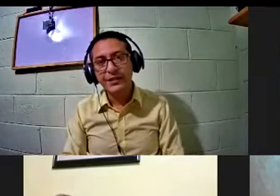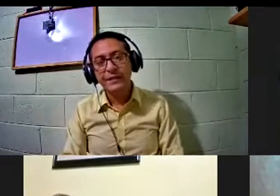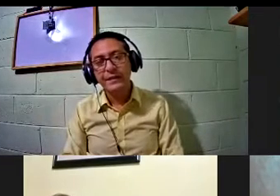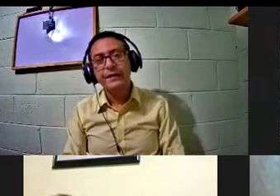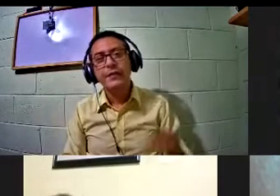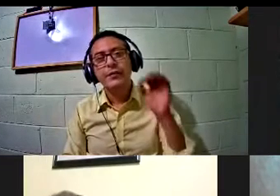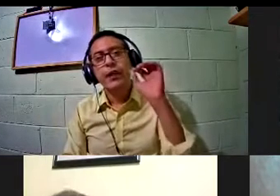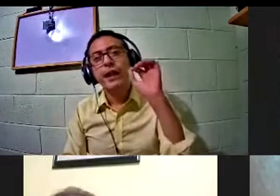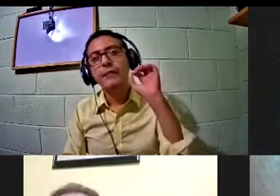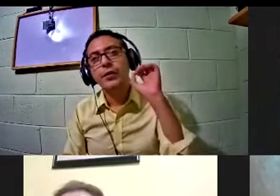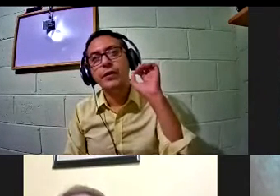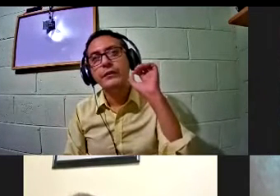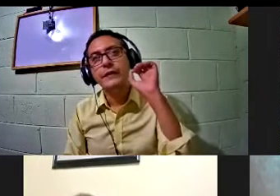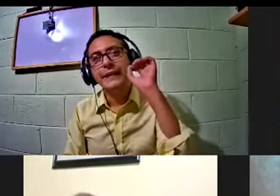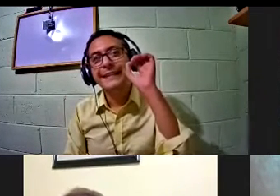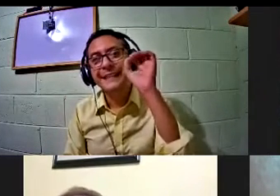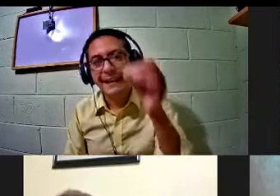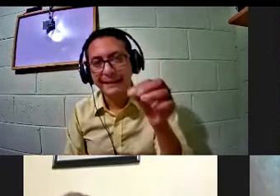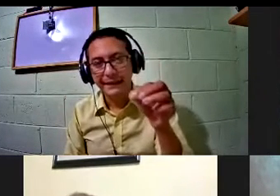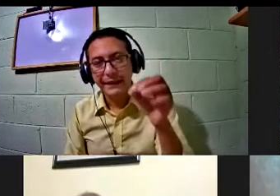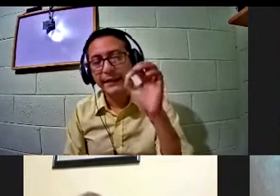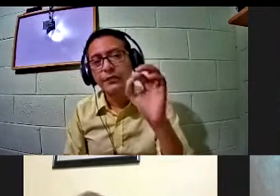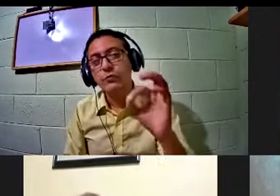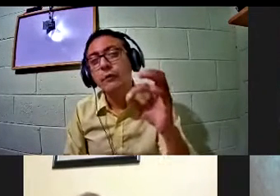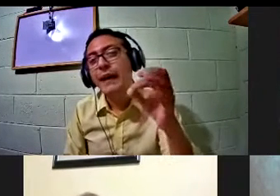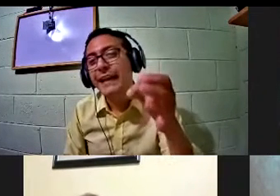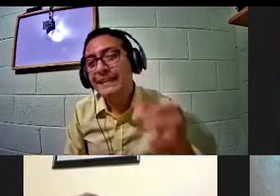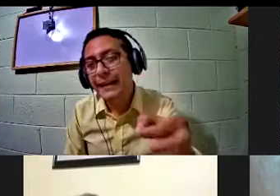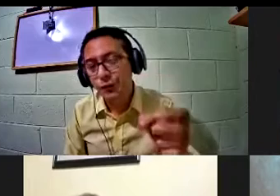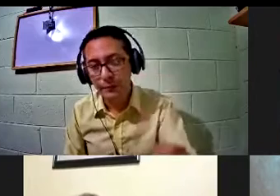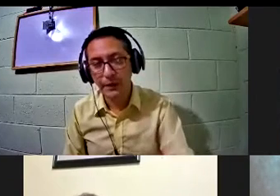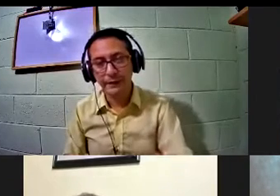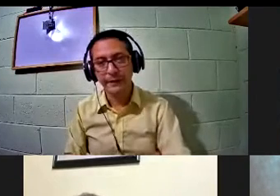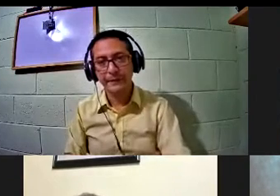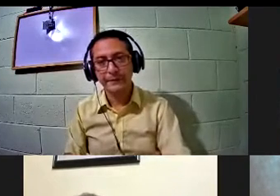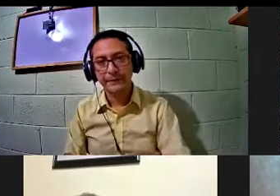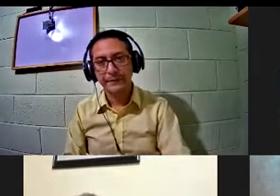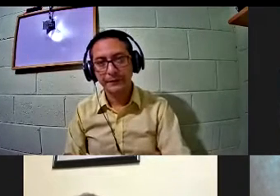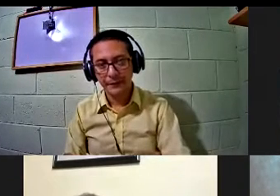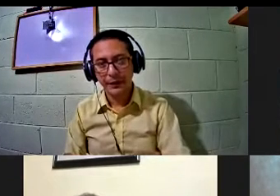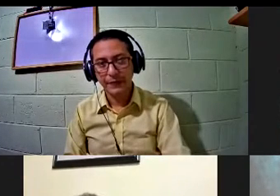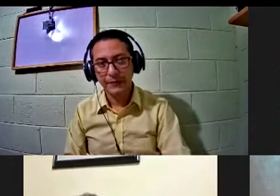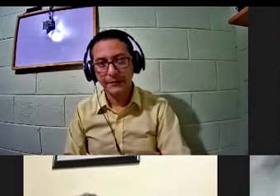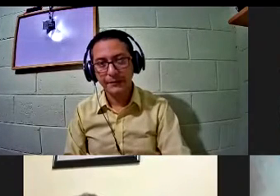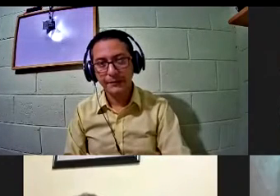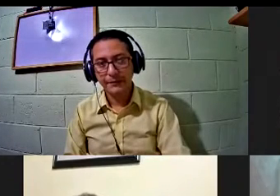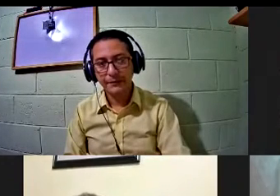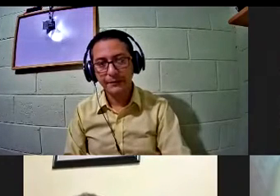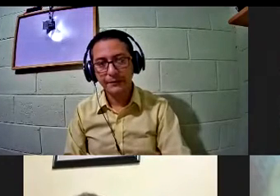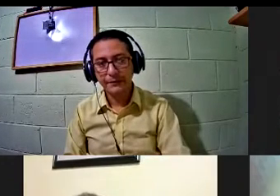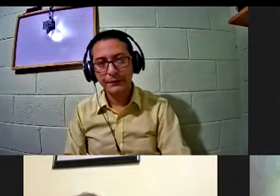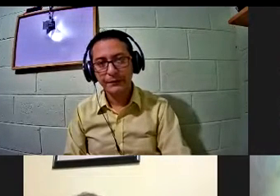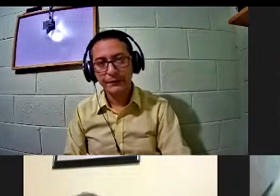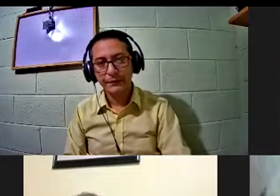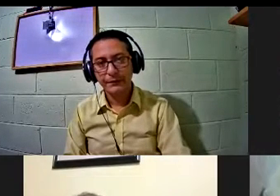English, we are more exact. En inglés somos más exactos para hablar. Okay? ¿Qué estás haciendo la